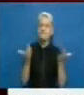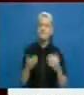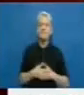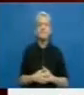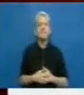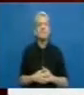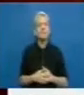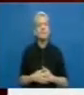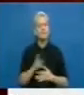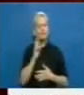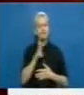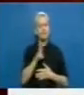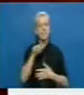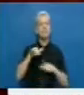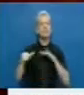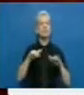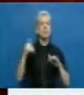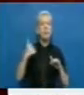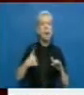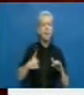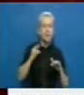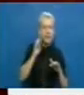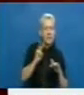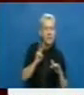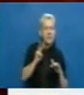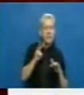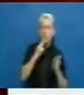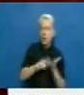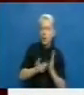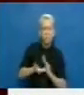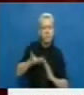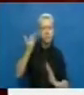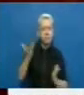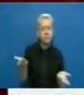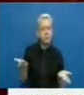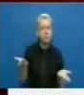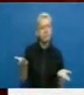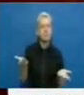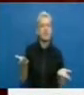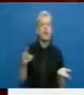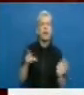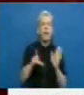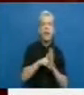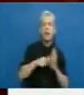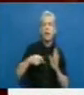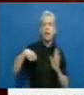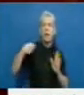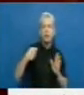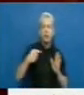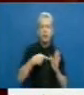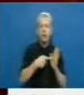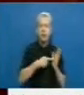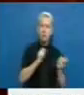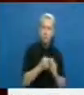que el país está haciendo de incrementar los impuestos, lo que está haciendo con la ley de jubilaciones que quiere